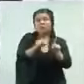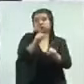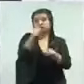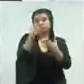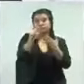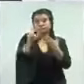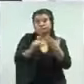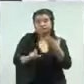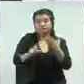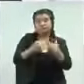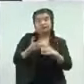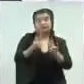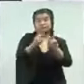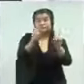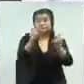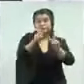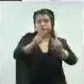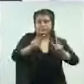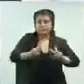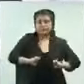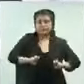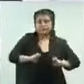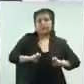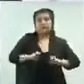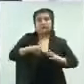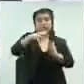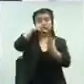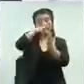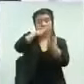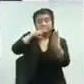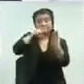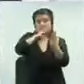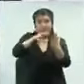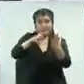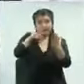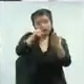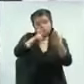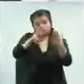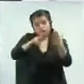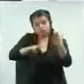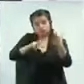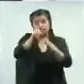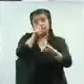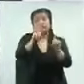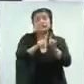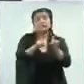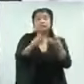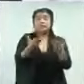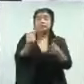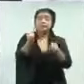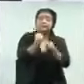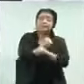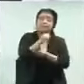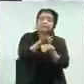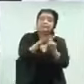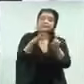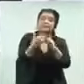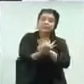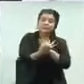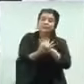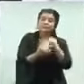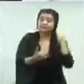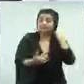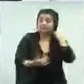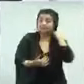poder ver por los temas de rayos X. Y realmente, pues lamentable esta situación, ¿verdad?